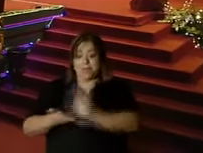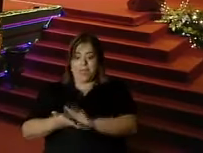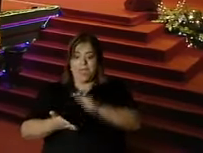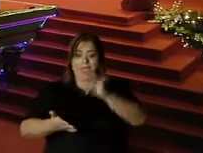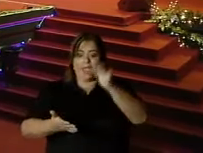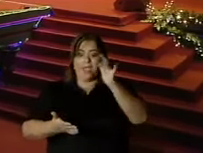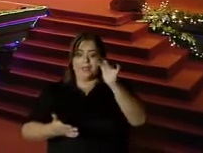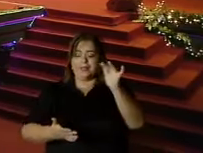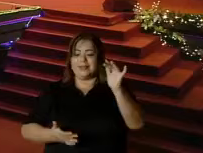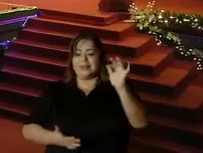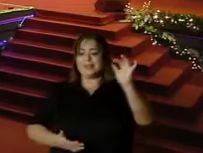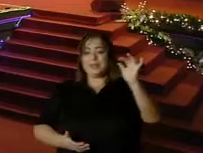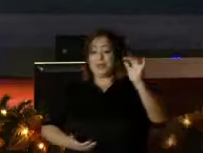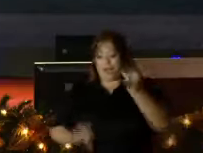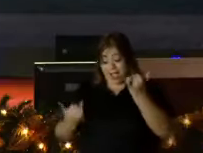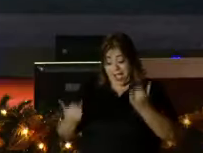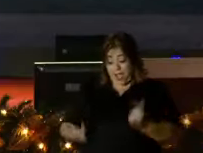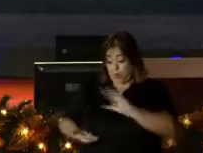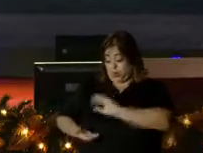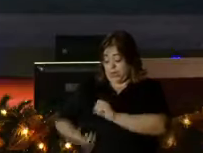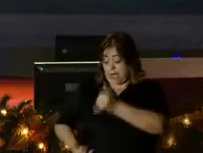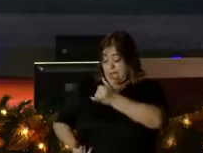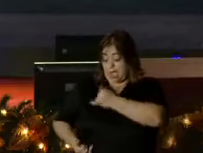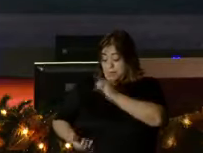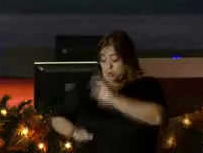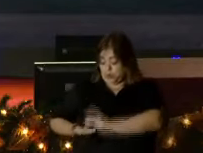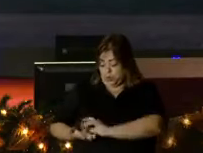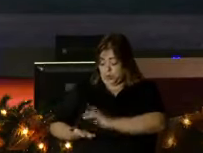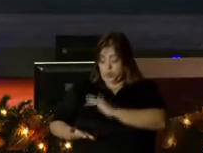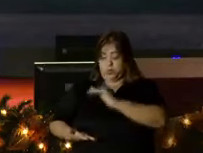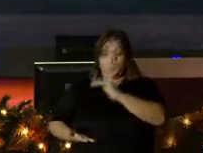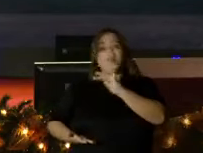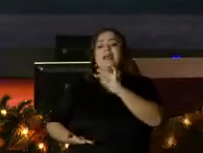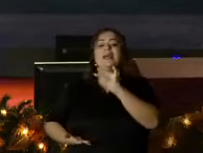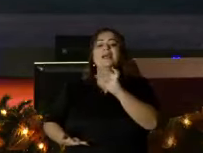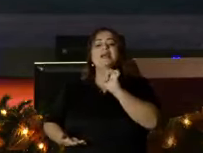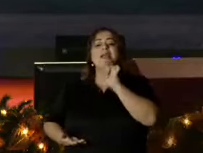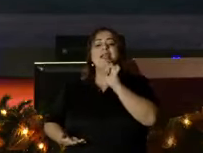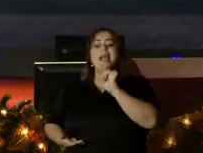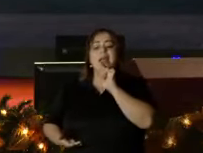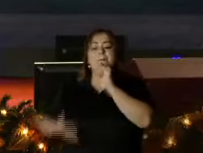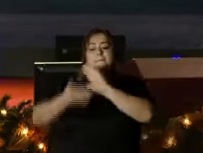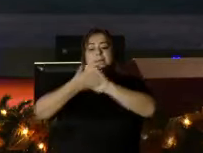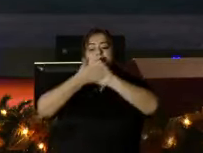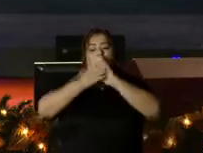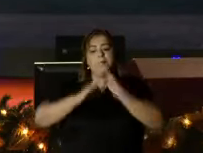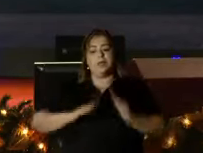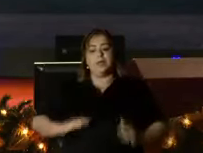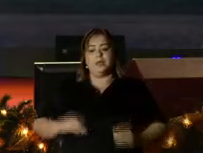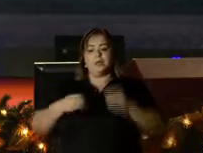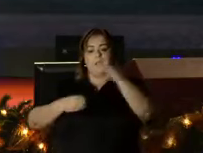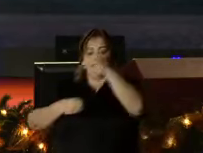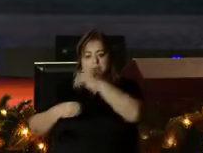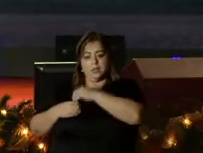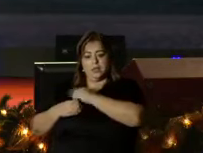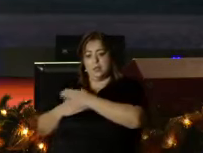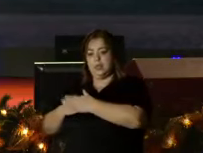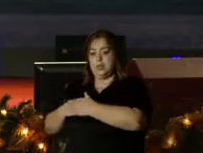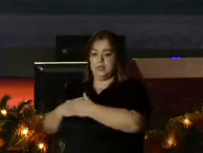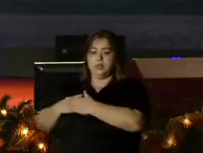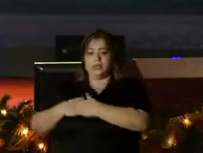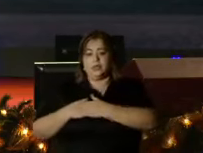su amor. Él es la paz verdadera. Alaba. Quien da sentido